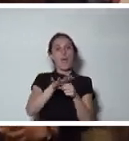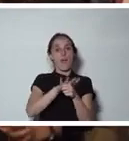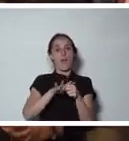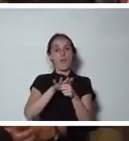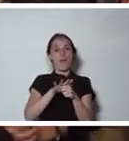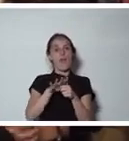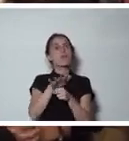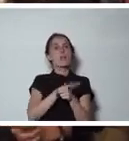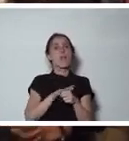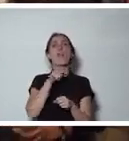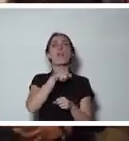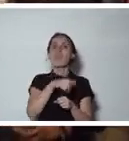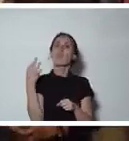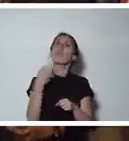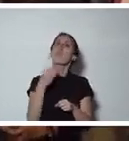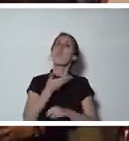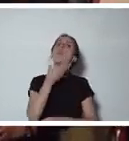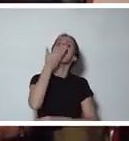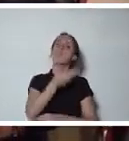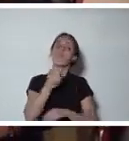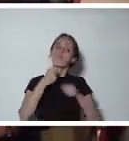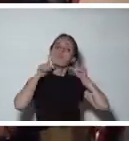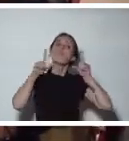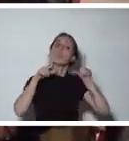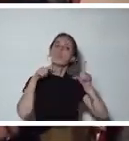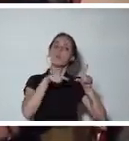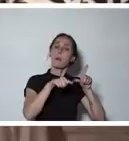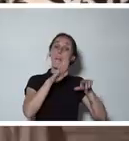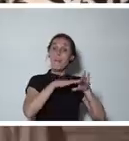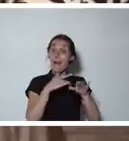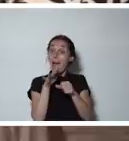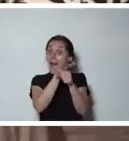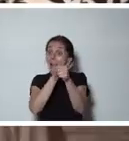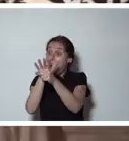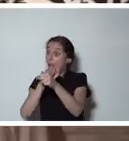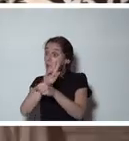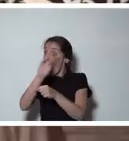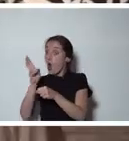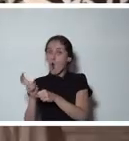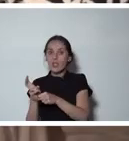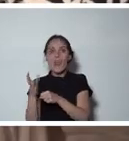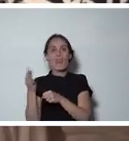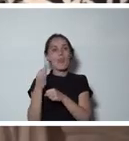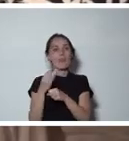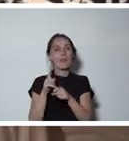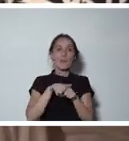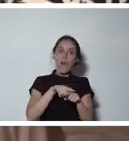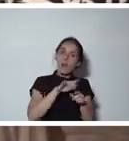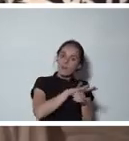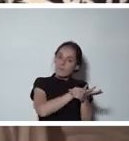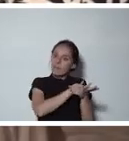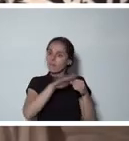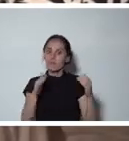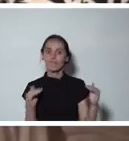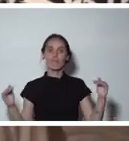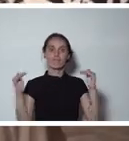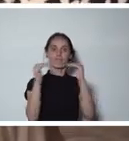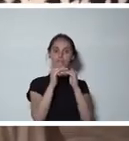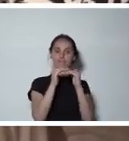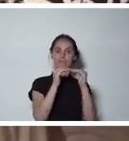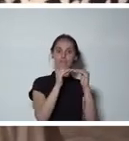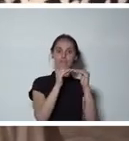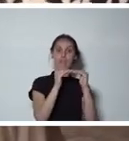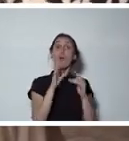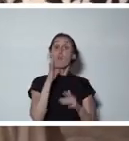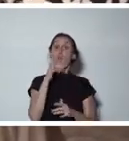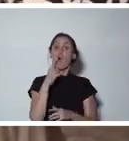la importancia para que trabaje con el resto de áreas para que todo el ayuntamiento haga políticas feministas porque eso es lo que necesitamos que no solo el Ministerio de